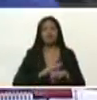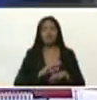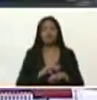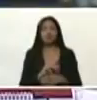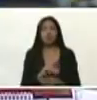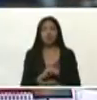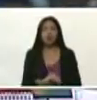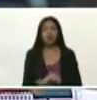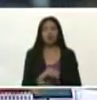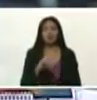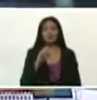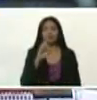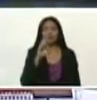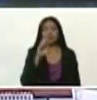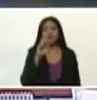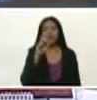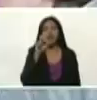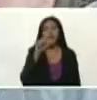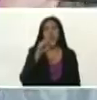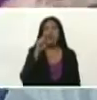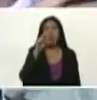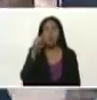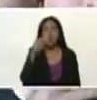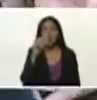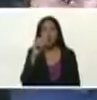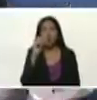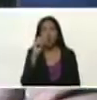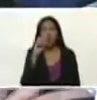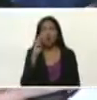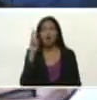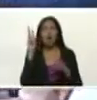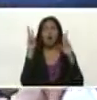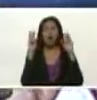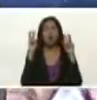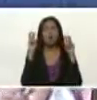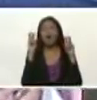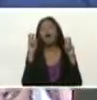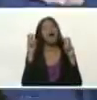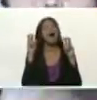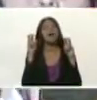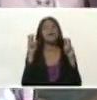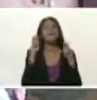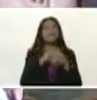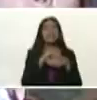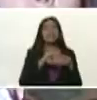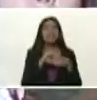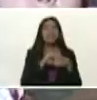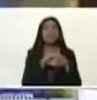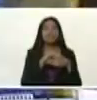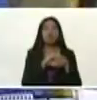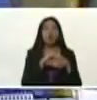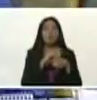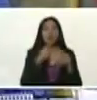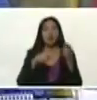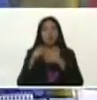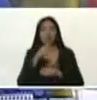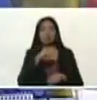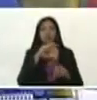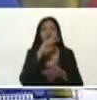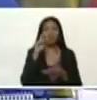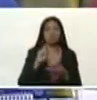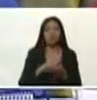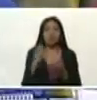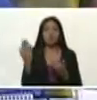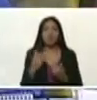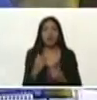Eneida Laya Lugo, la nueva ministra del Poder Popular para el Comercio Nacional. Quisiera que le diera un saludo a nuestro pueblo.